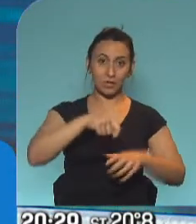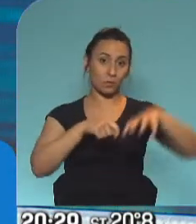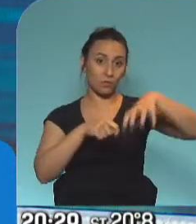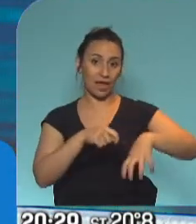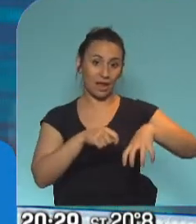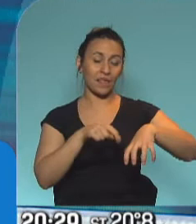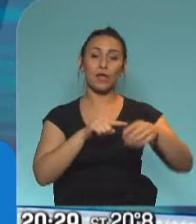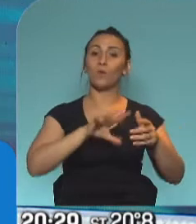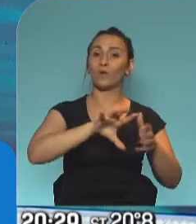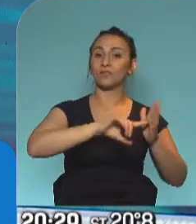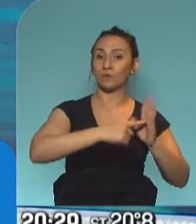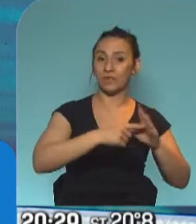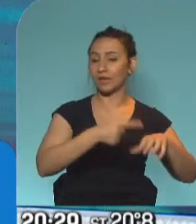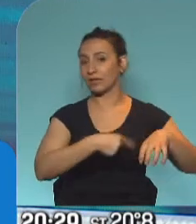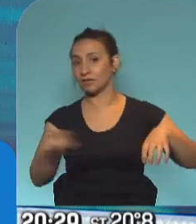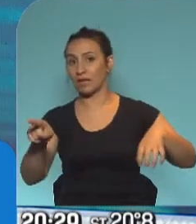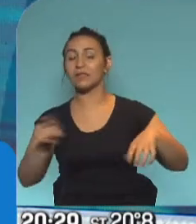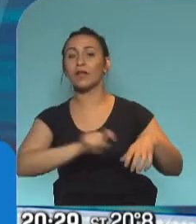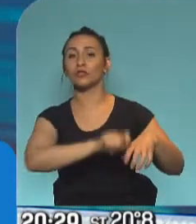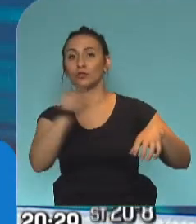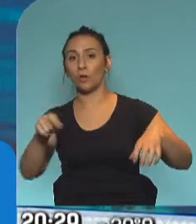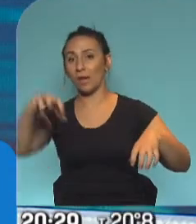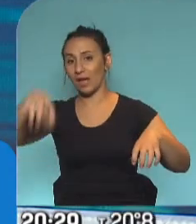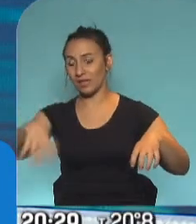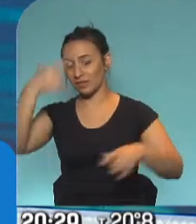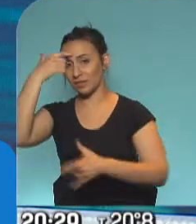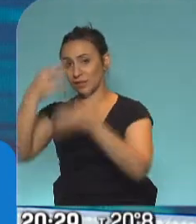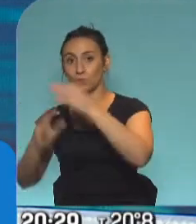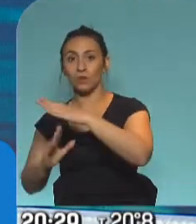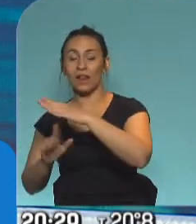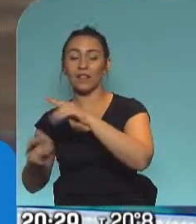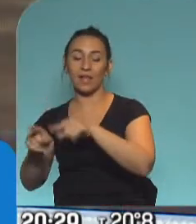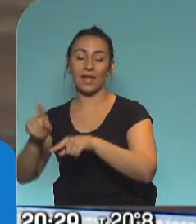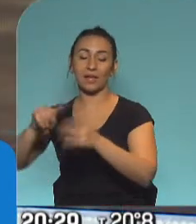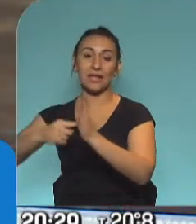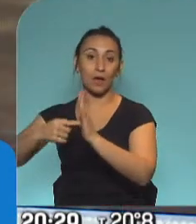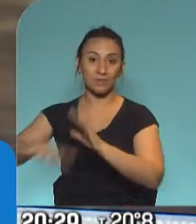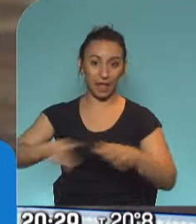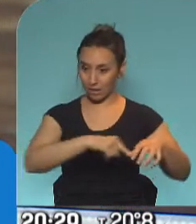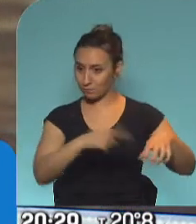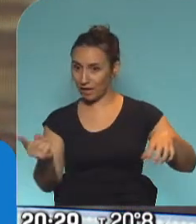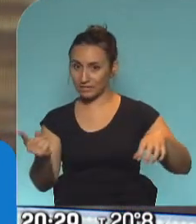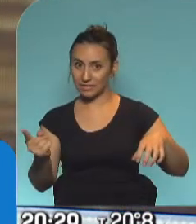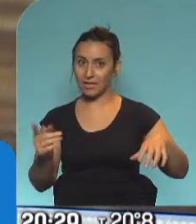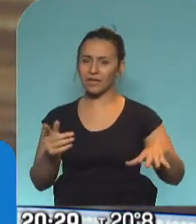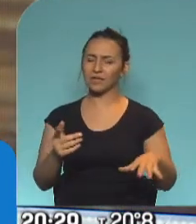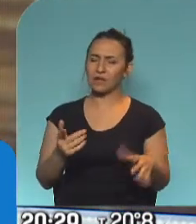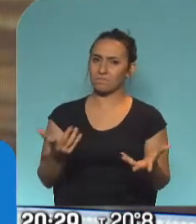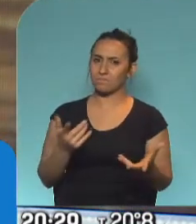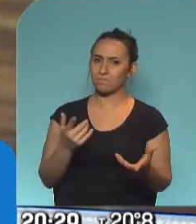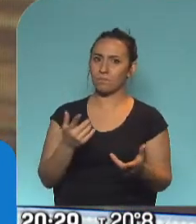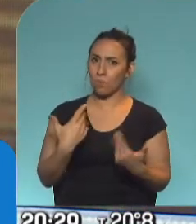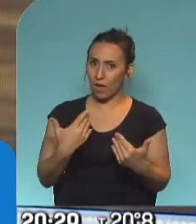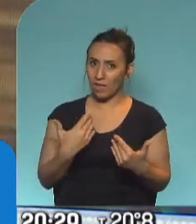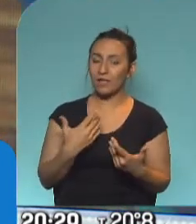de la provincia de Buenos Aires a uno de la capital federal era definitivo y que eso además había generado derechos. La Corte,